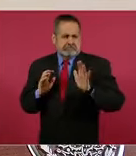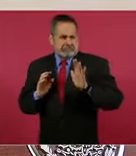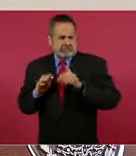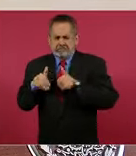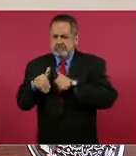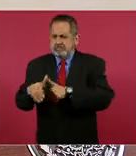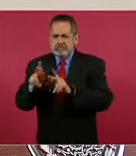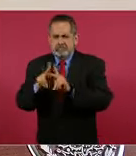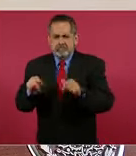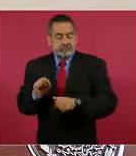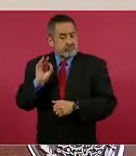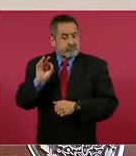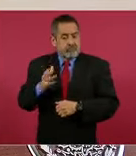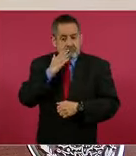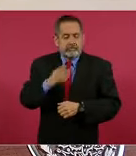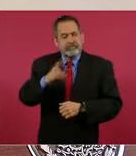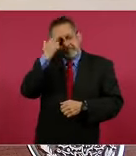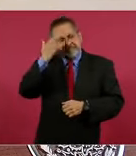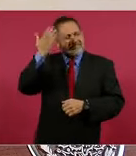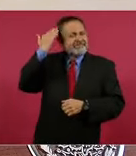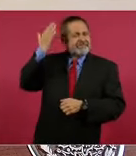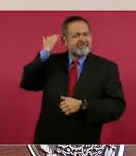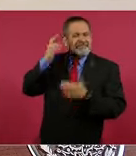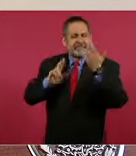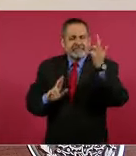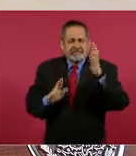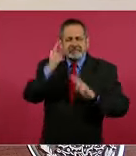Qué extraordinaria fue la Revolución Mexicana.